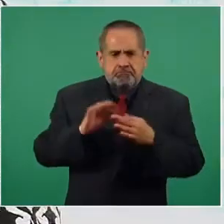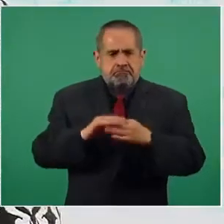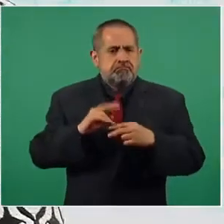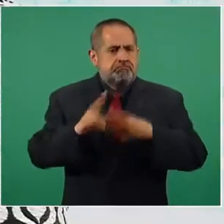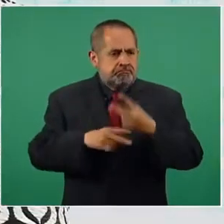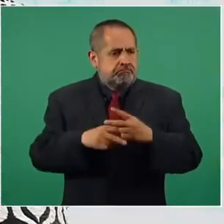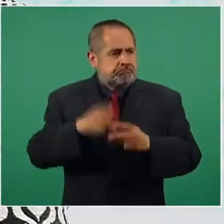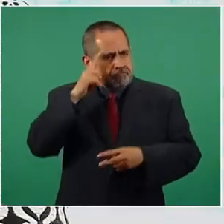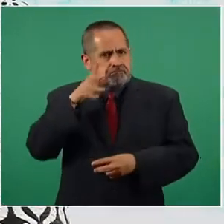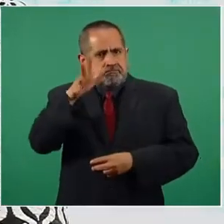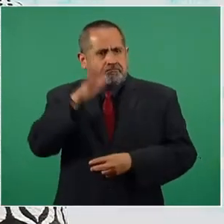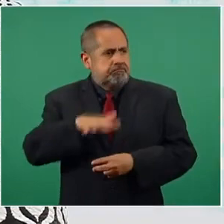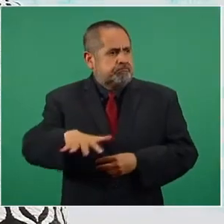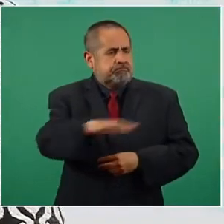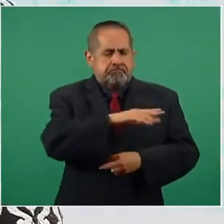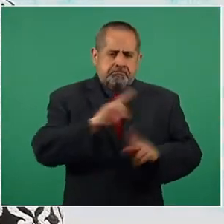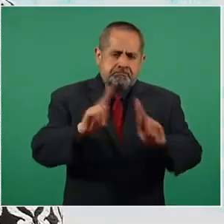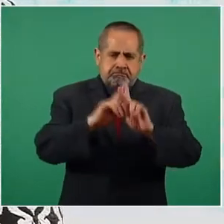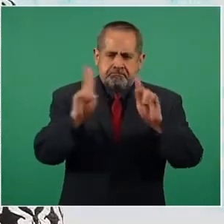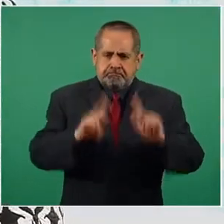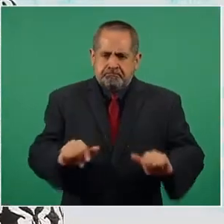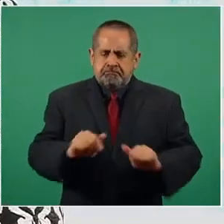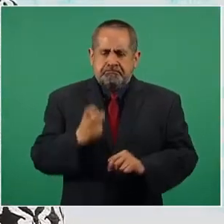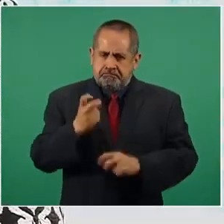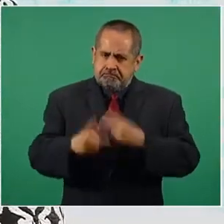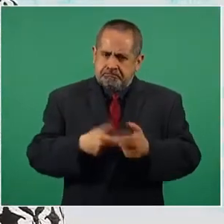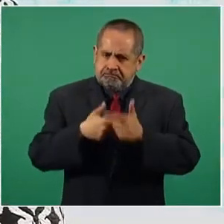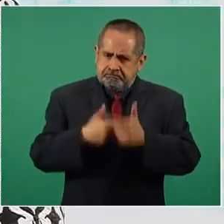la pacificación de nuestro país.